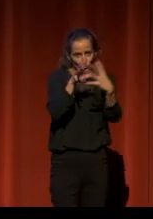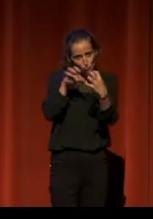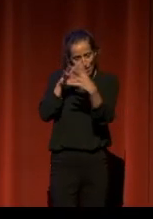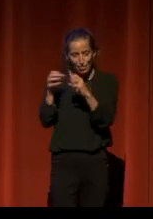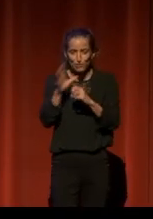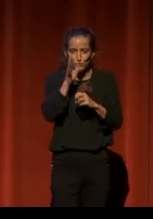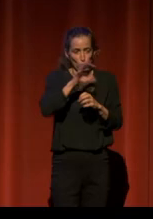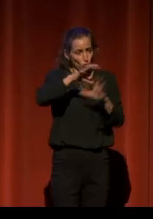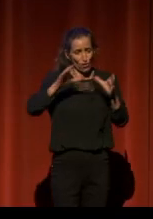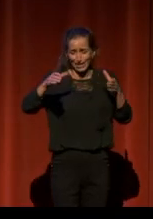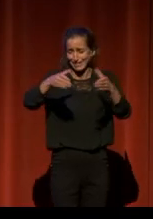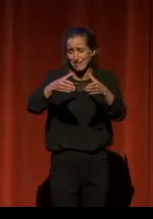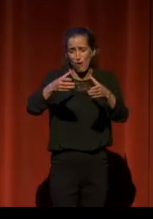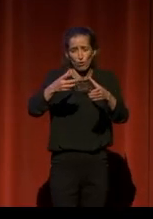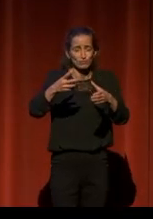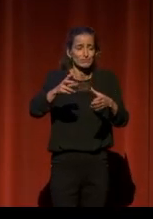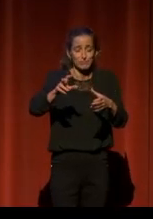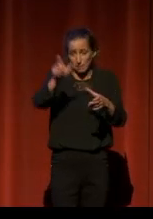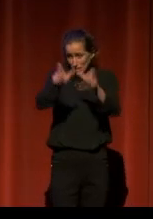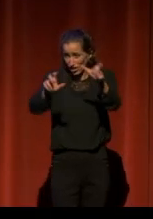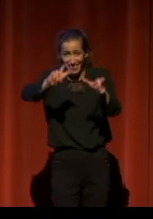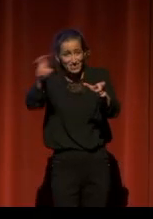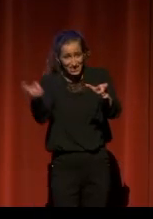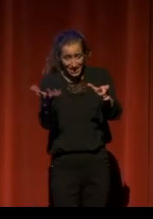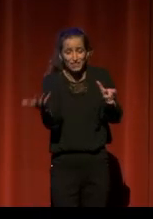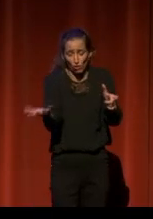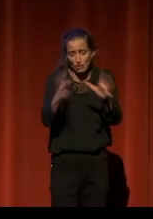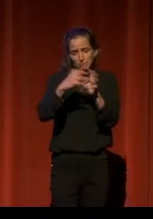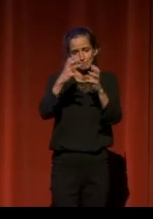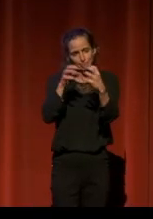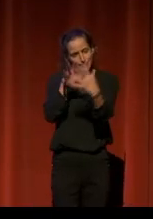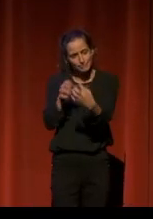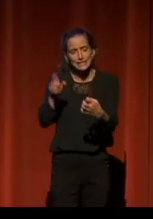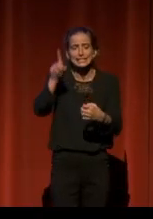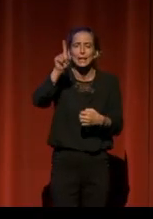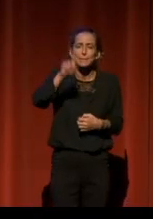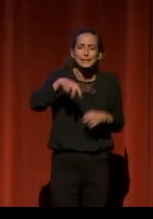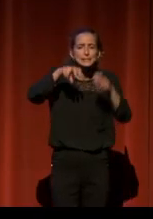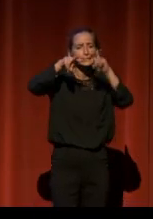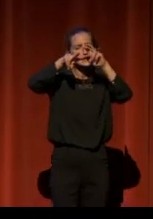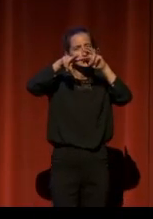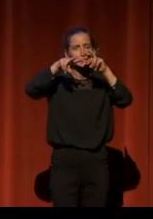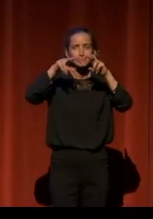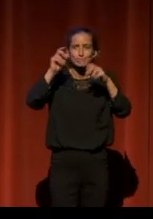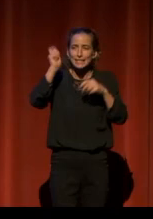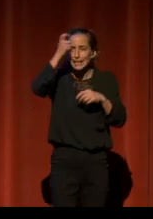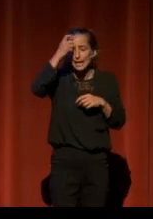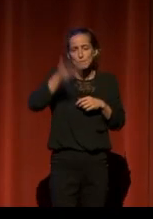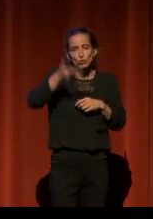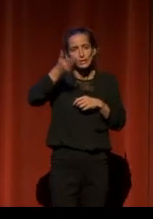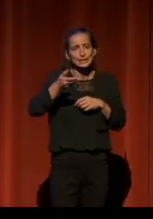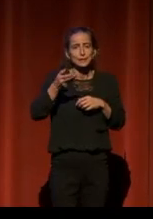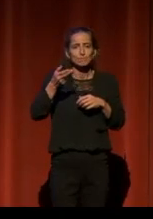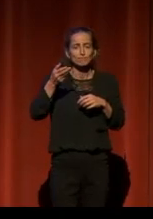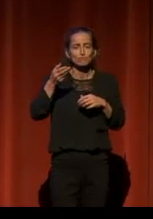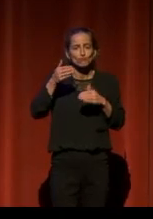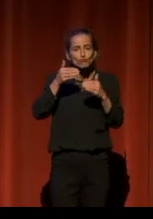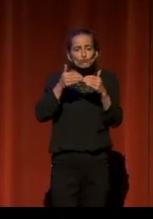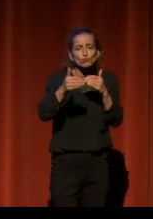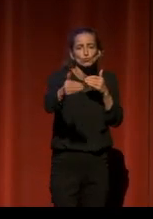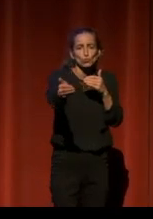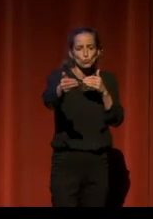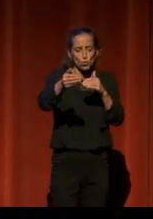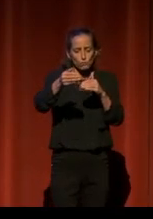pluralidad la la comunidad etcétera Pero también la idea de una exploración de un futuro Bueno pues en fin eh eh más